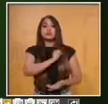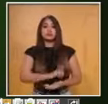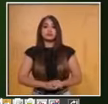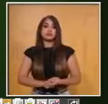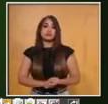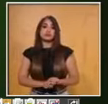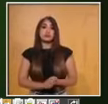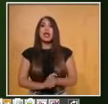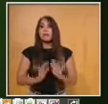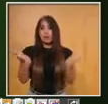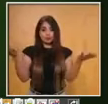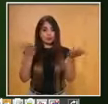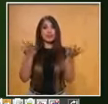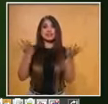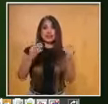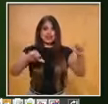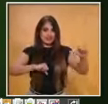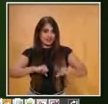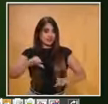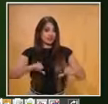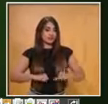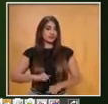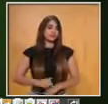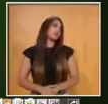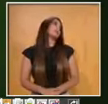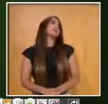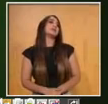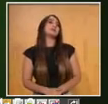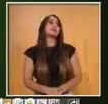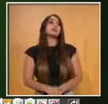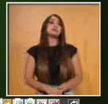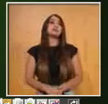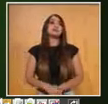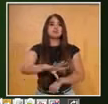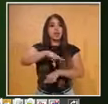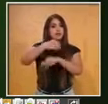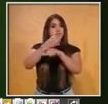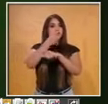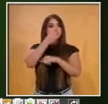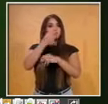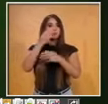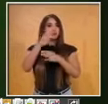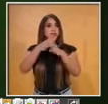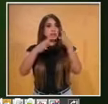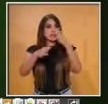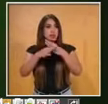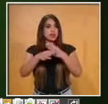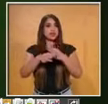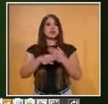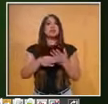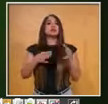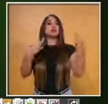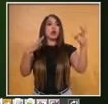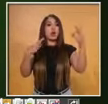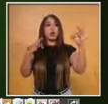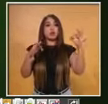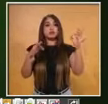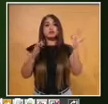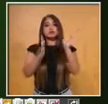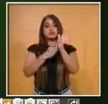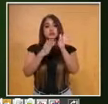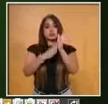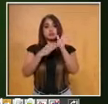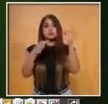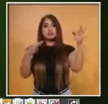vamos a realizar nuestra actividad, repitiendo nuevamente los materiales. Una hoja de papel puede ser